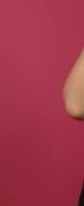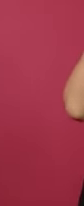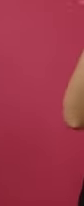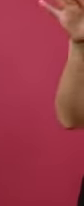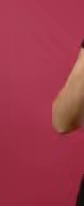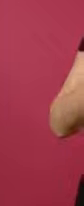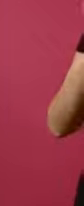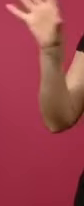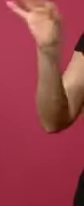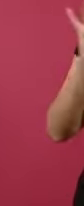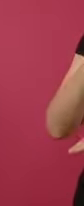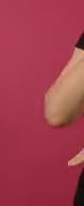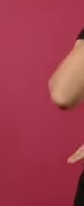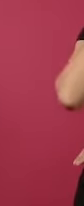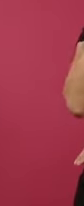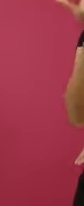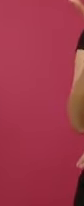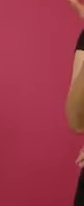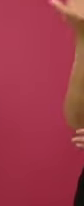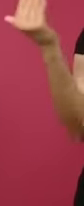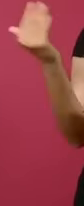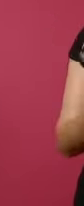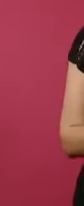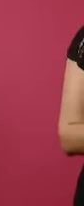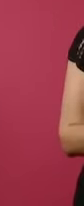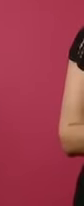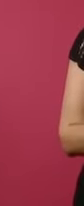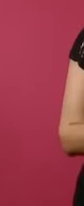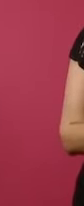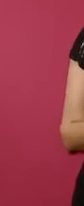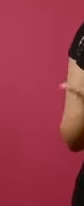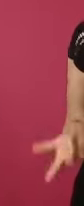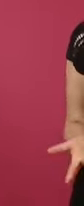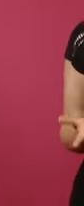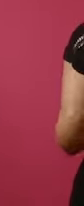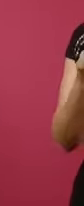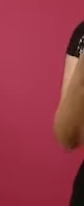y hay que tenerle confianza al pueblo.